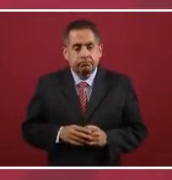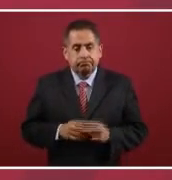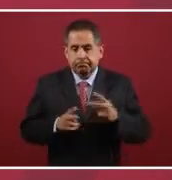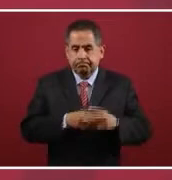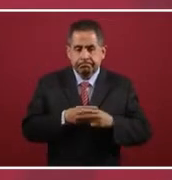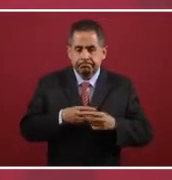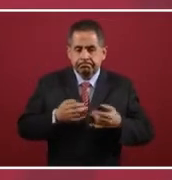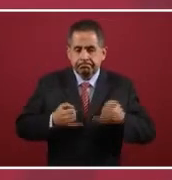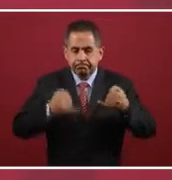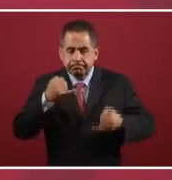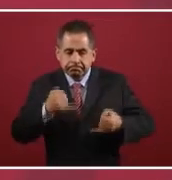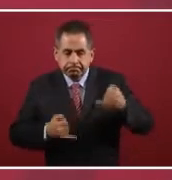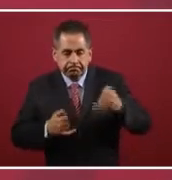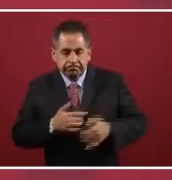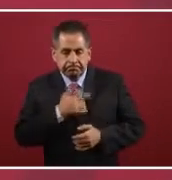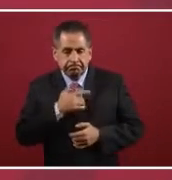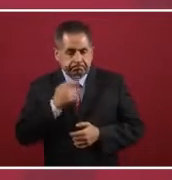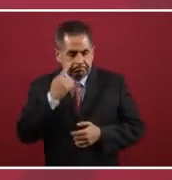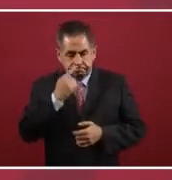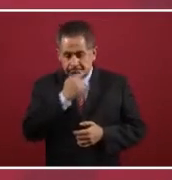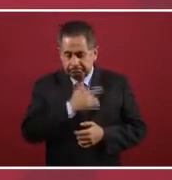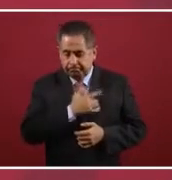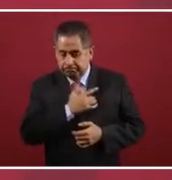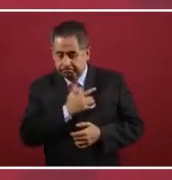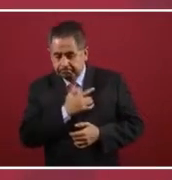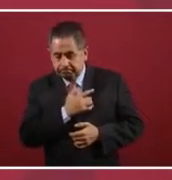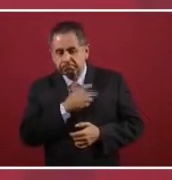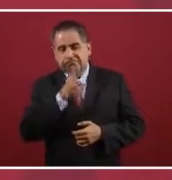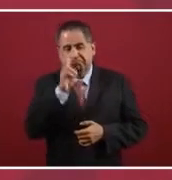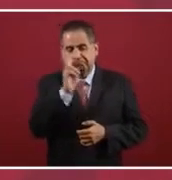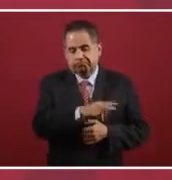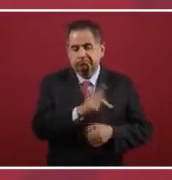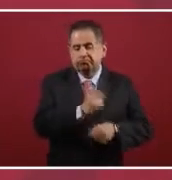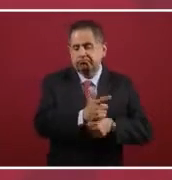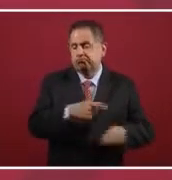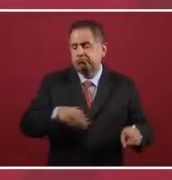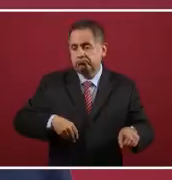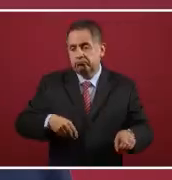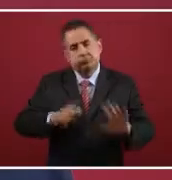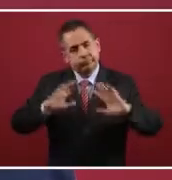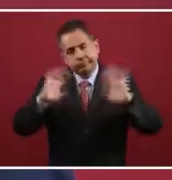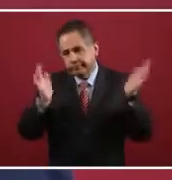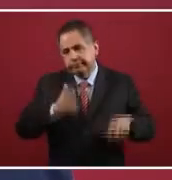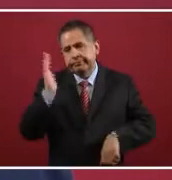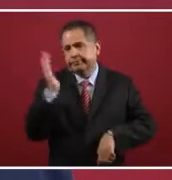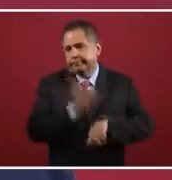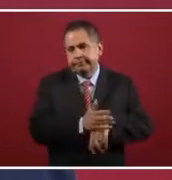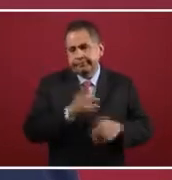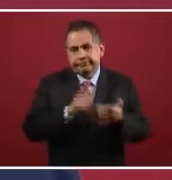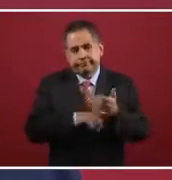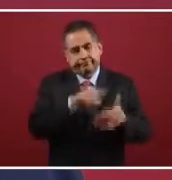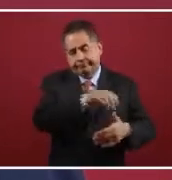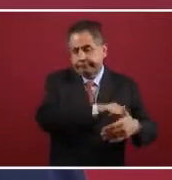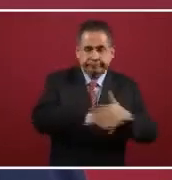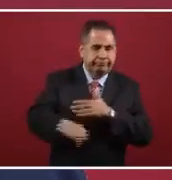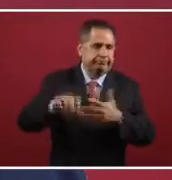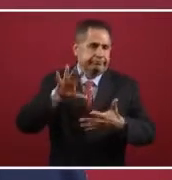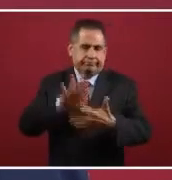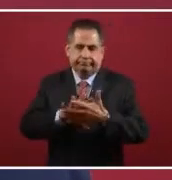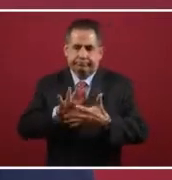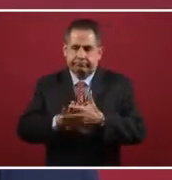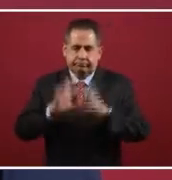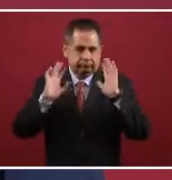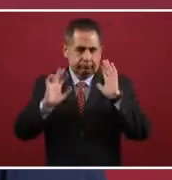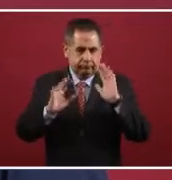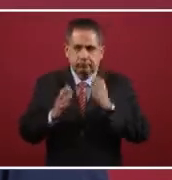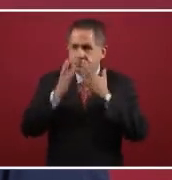juzgar. Si hay la evasión, pues entonces sí es cárcel sin